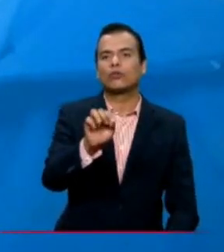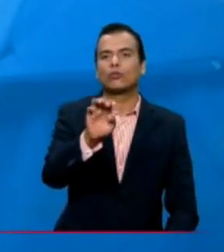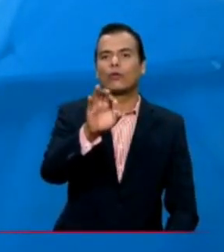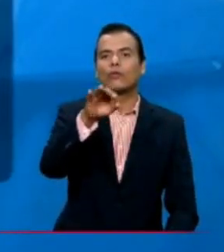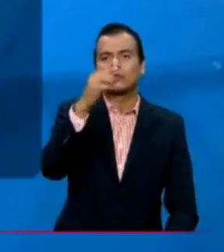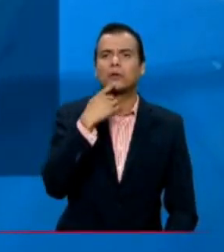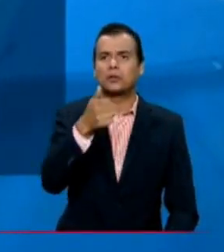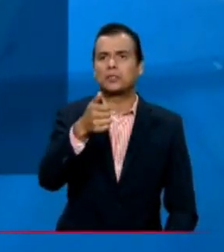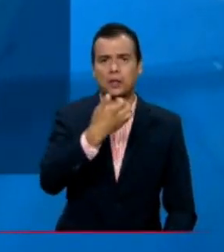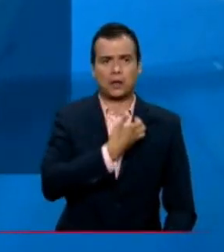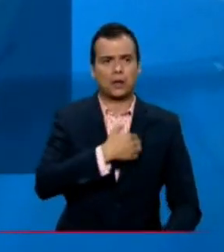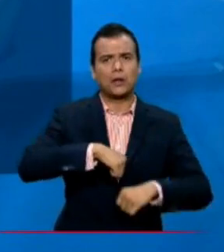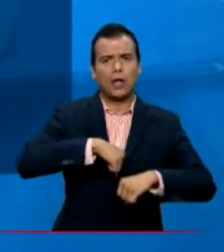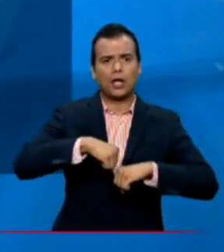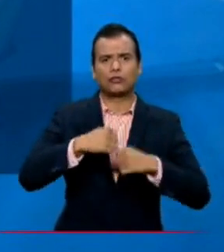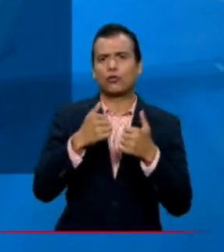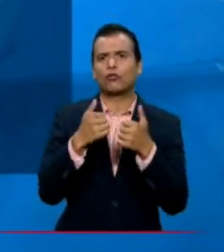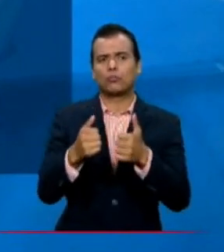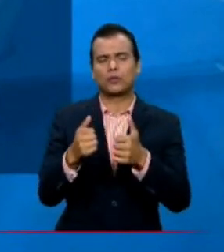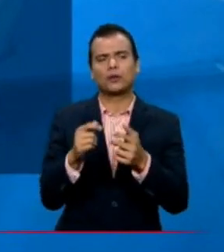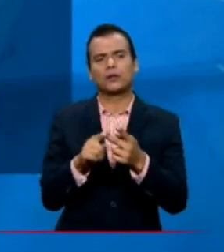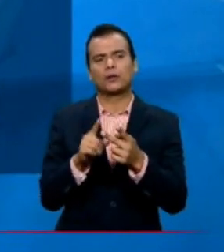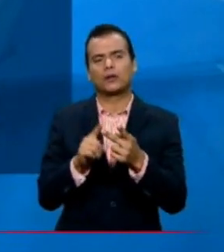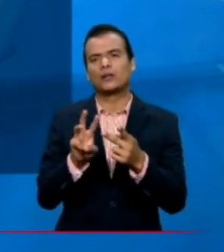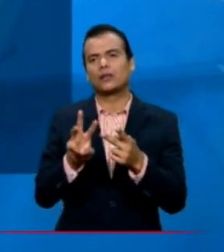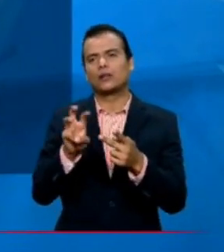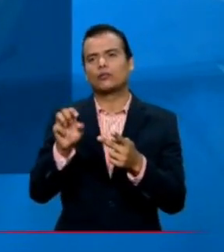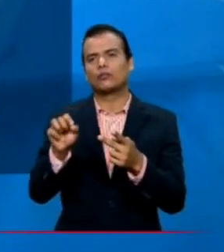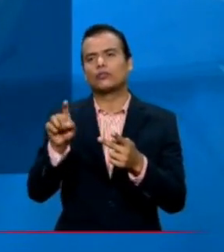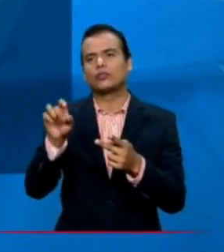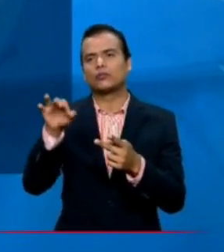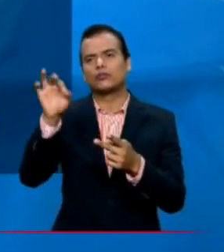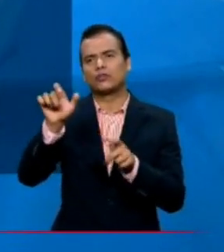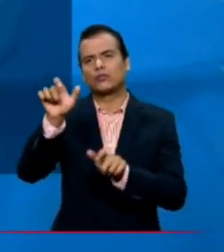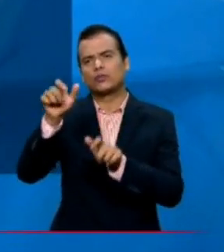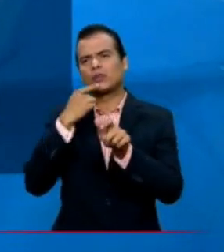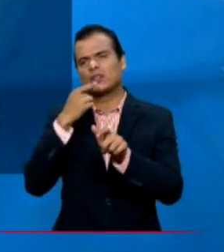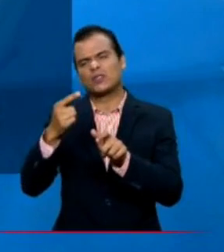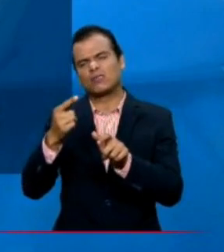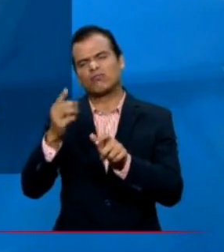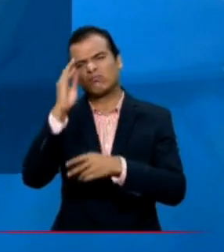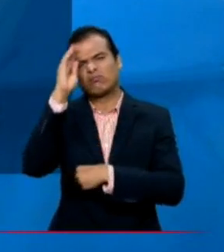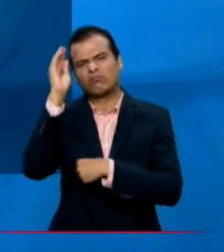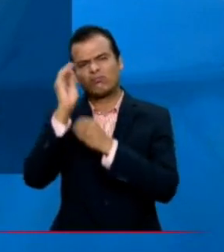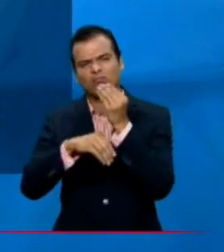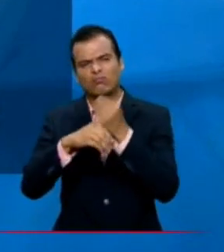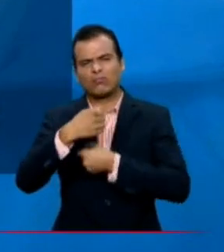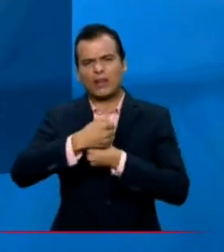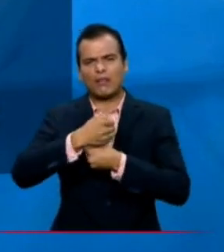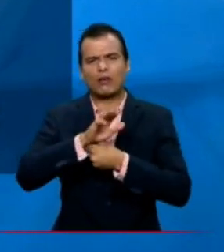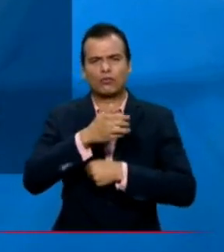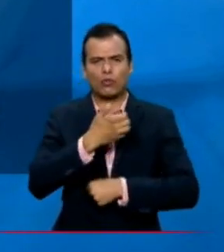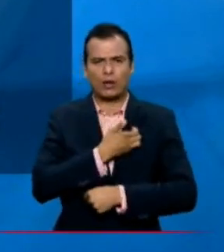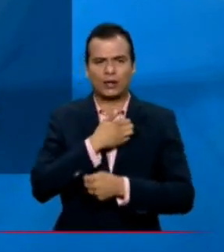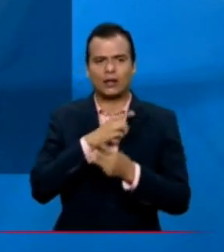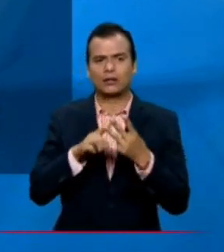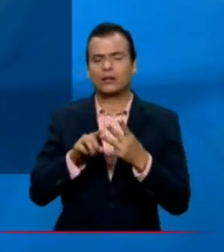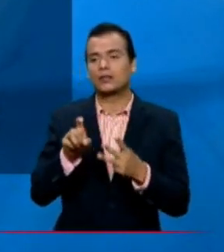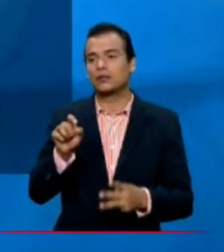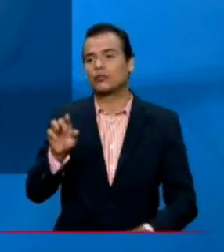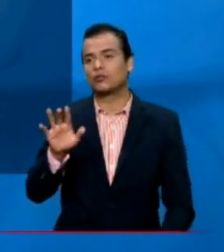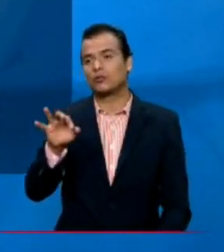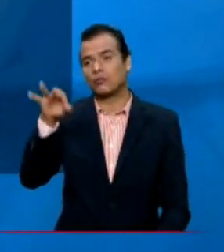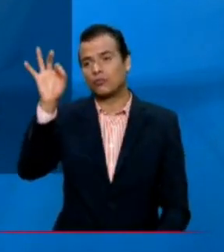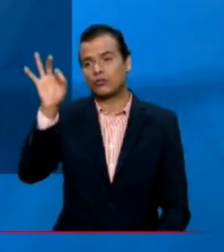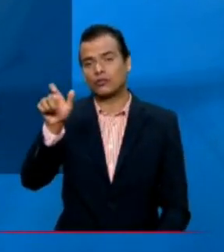encuestados aprueba la gestión del mandatario caleño, mientras que un 38,6% la desaprueba. Un 6,5% dijo no